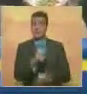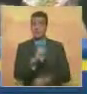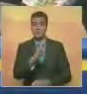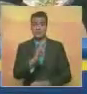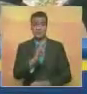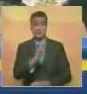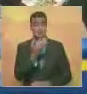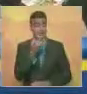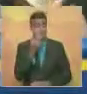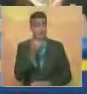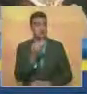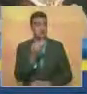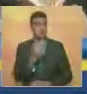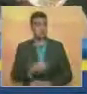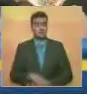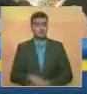Randolfo